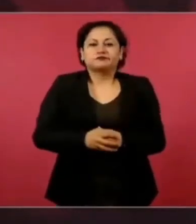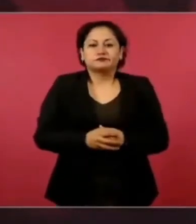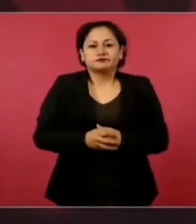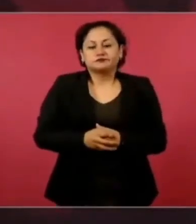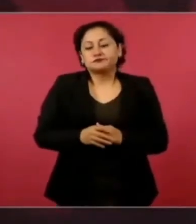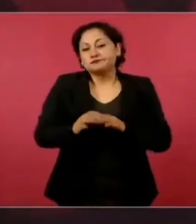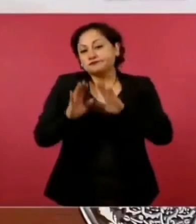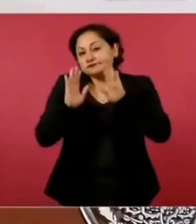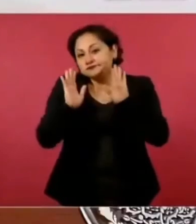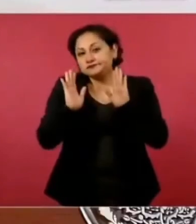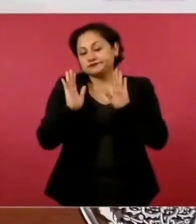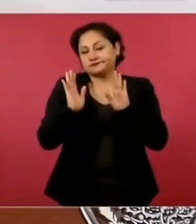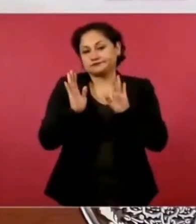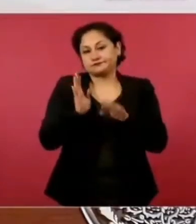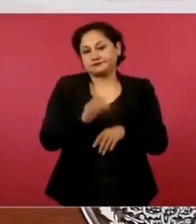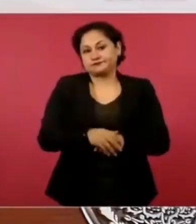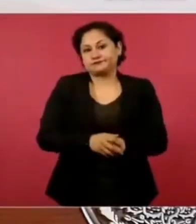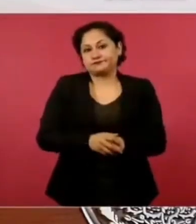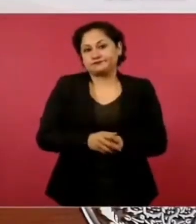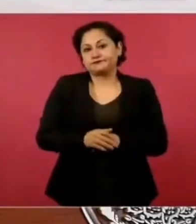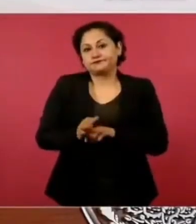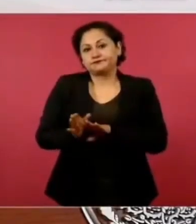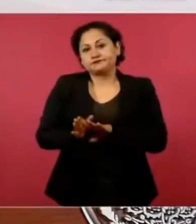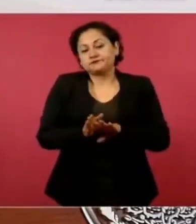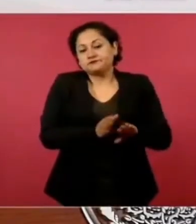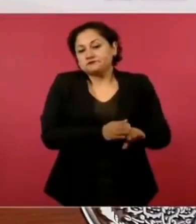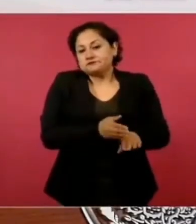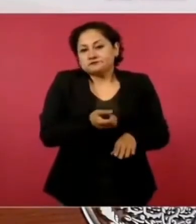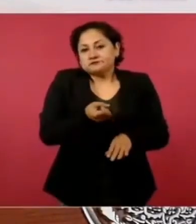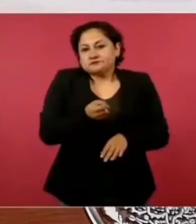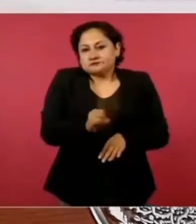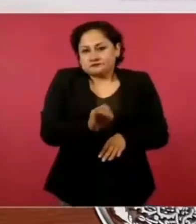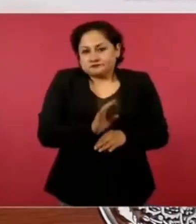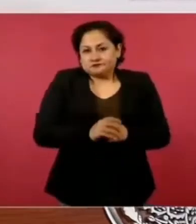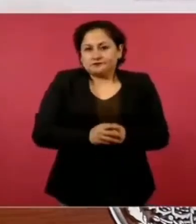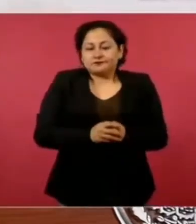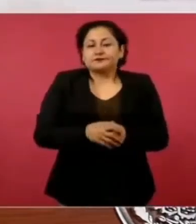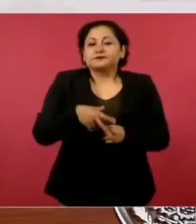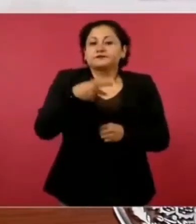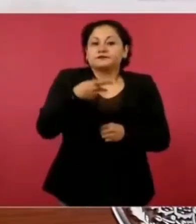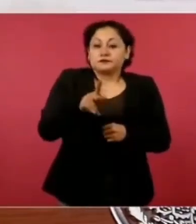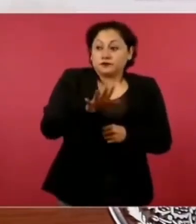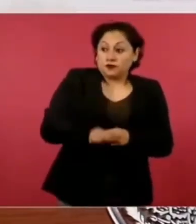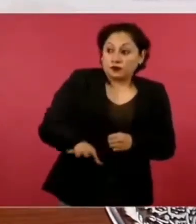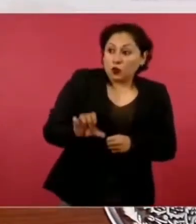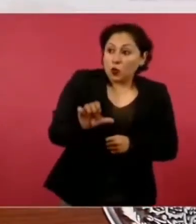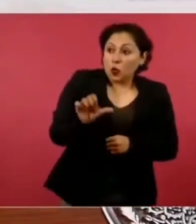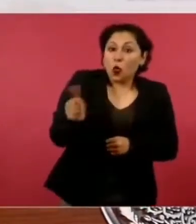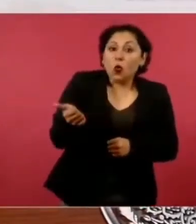Pero bueno, así están las cosas, sin embargo, no todos, ¿no? Y